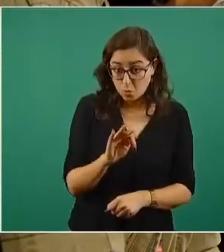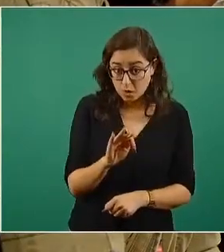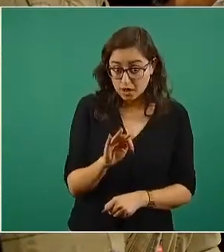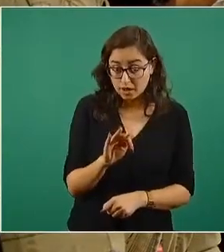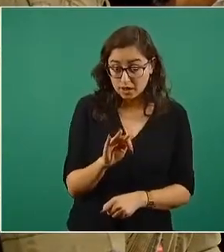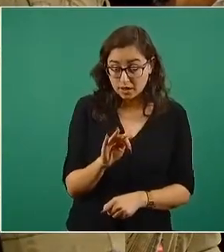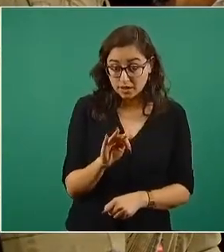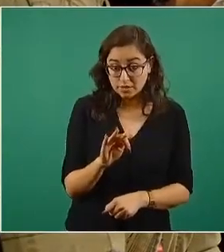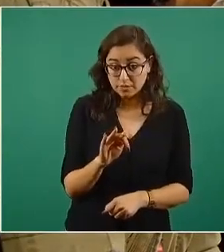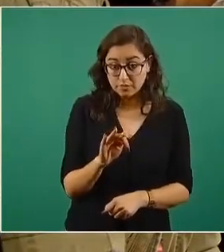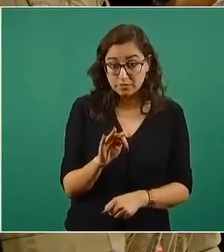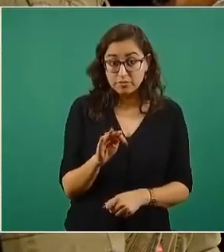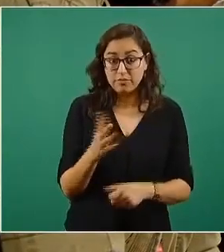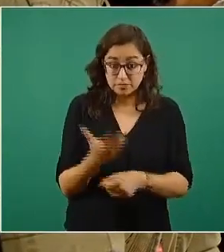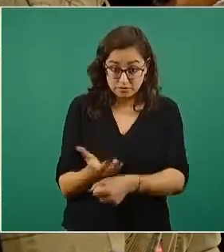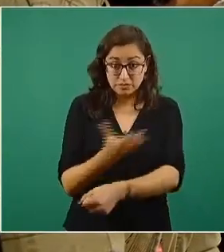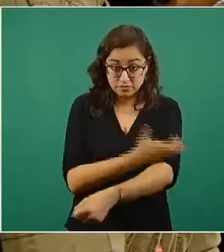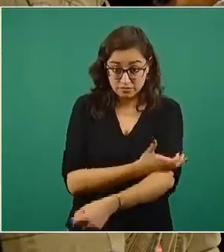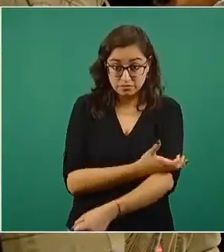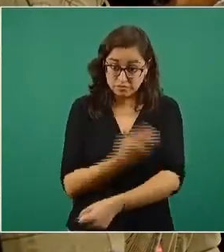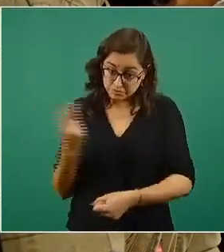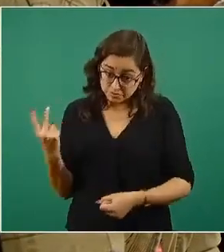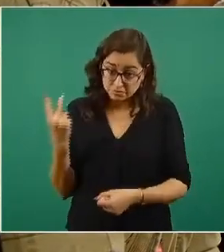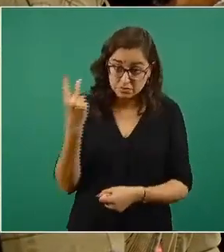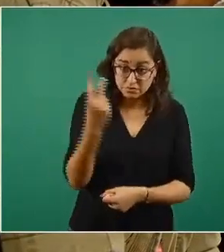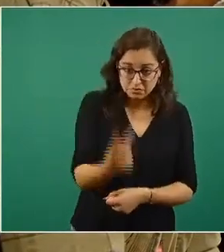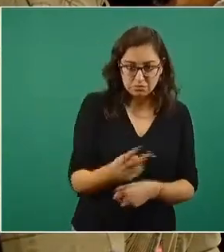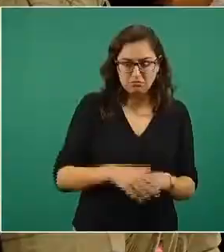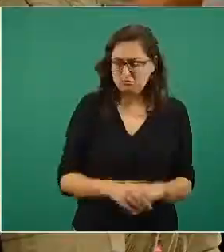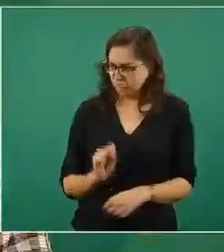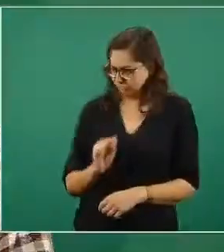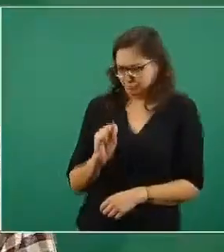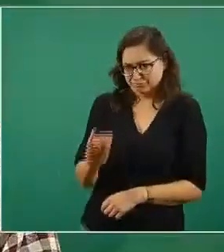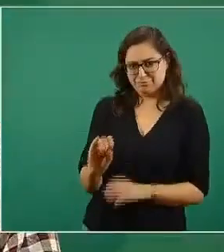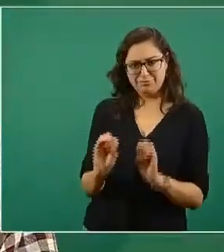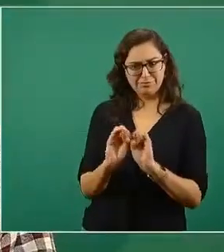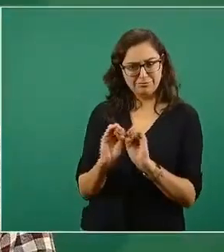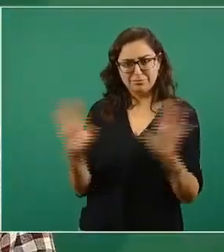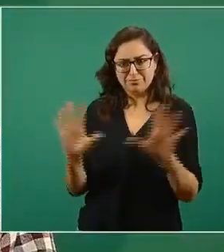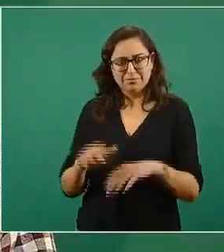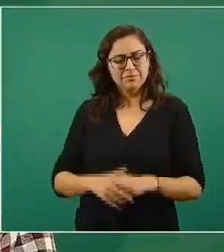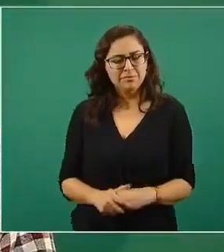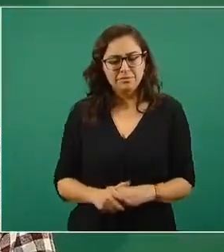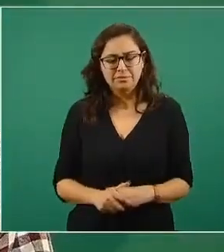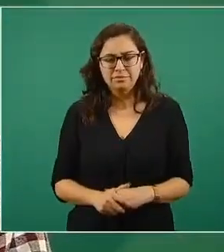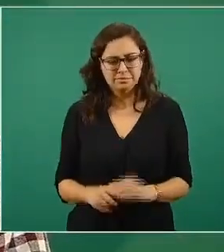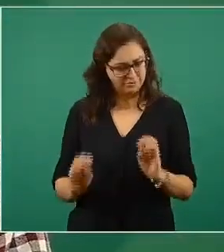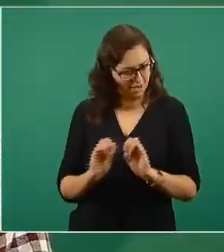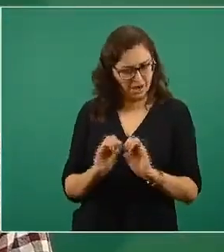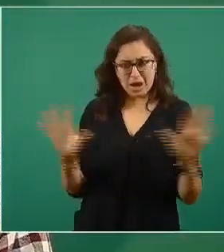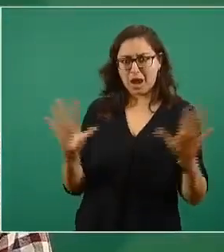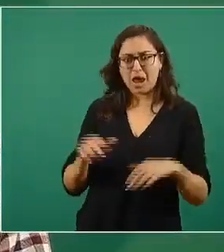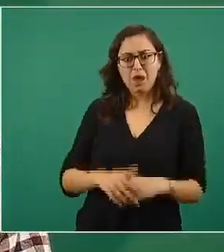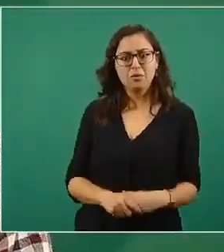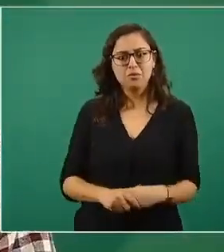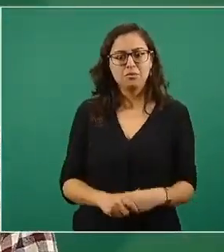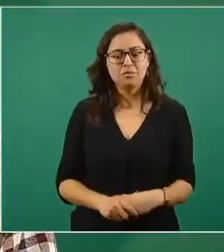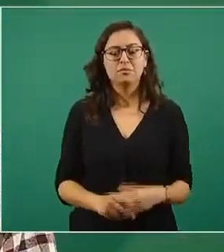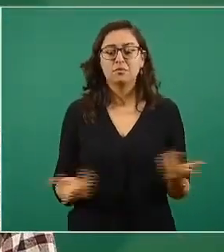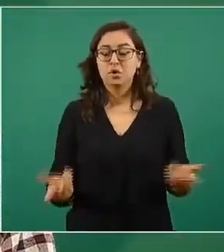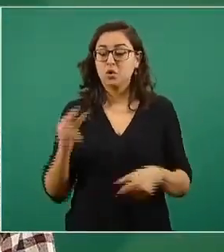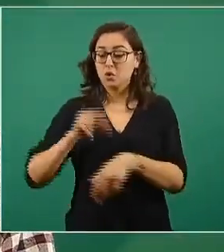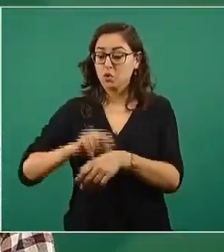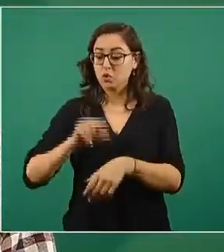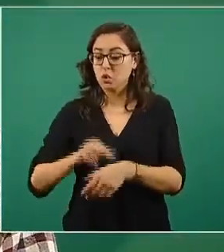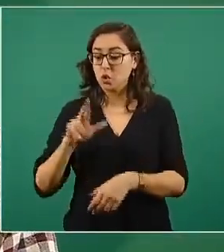poder ser acompañados por su familiar? Sin duda. El doctor Ricardo Cortés tiene varios meses de trabajo